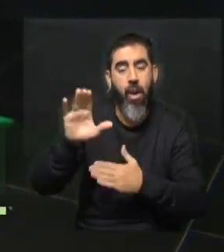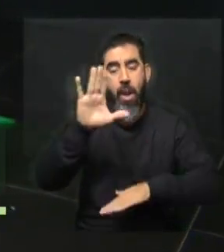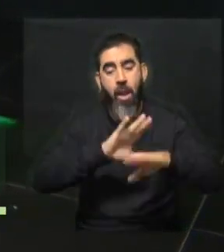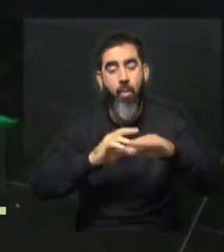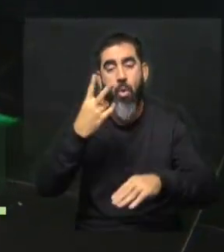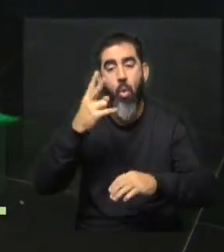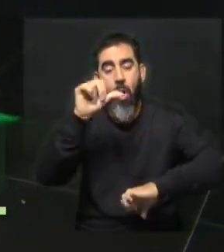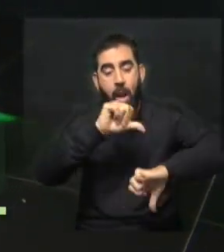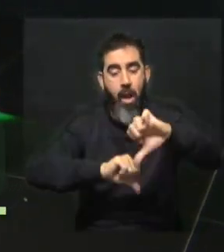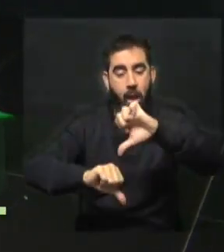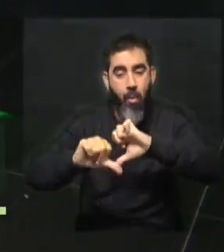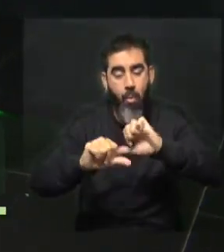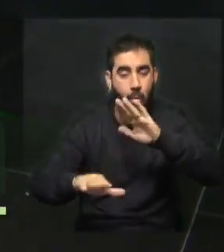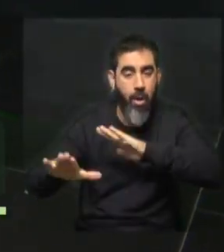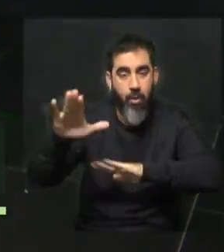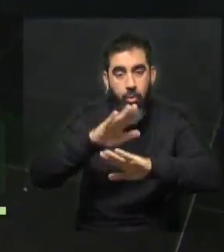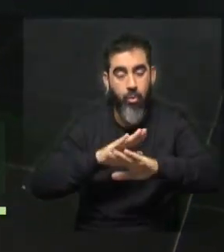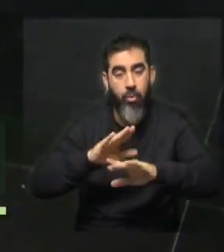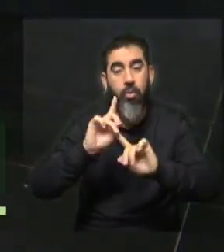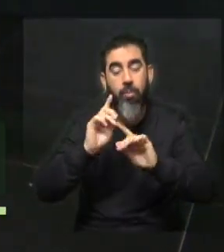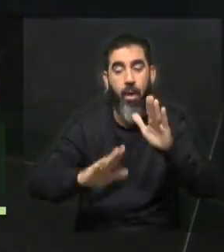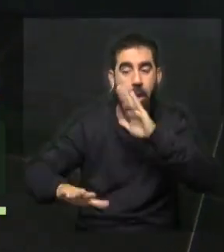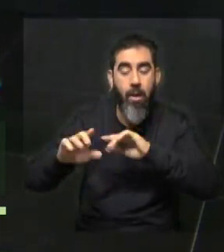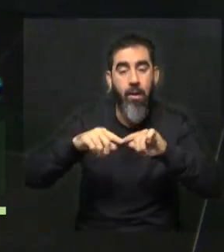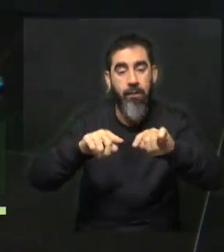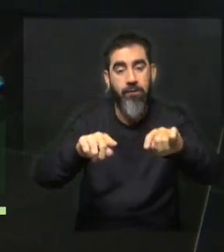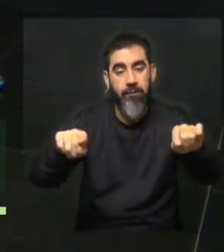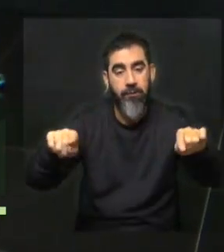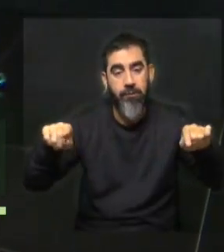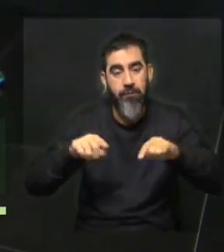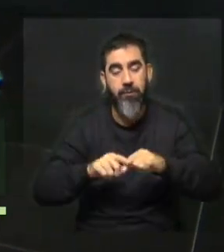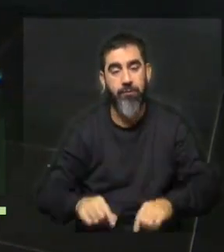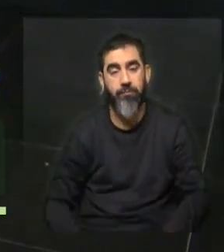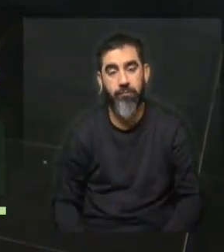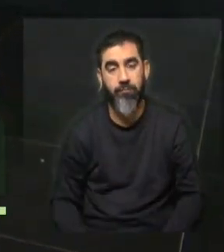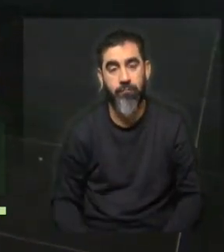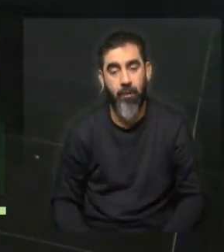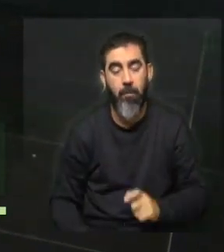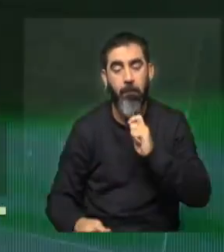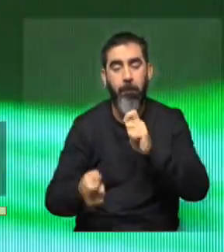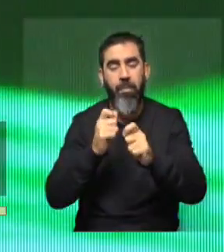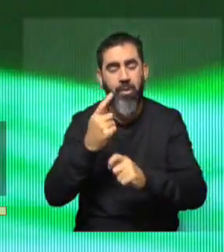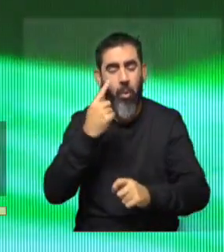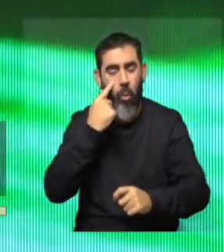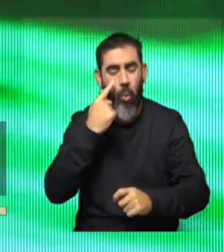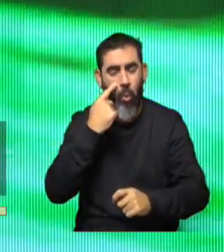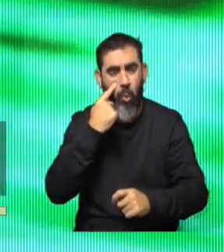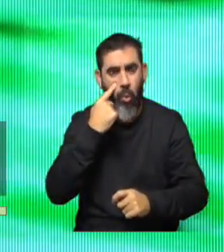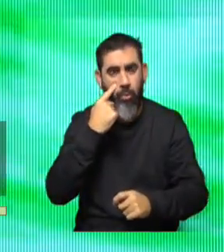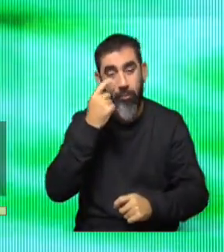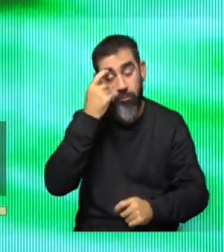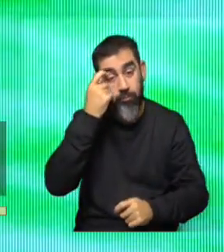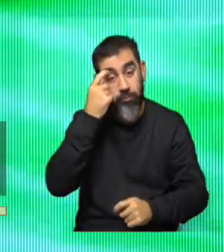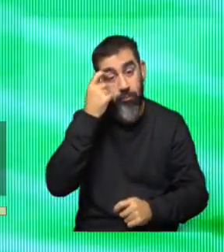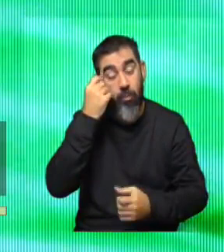laboratorios centrales del hospital se remodelaron salas es decir todo eso la prensa lo conoce porque nosotros tenemos